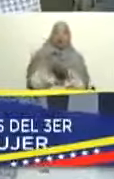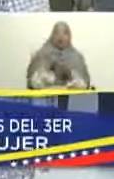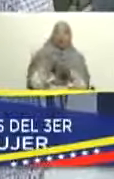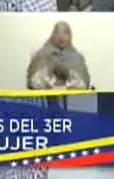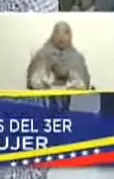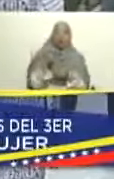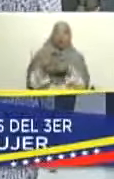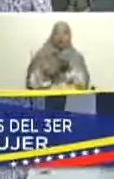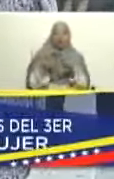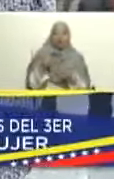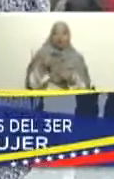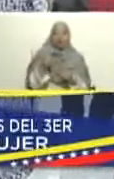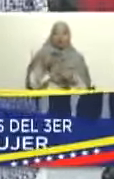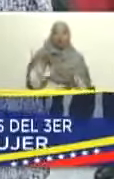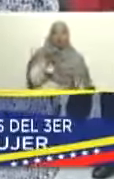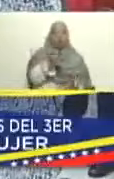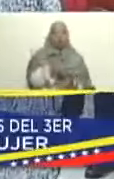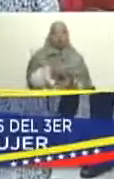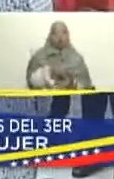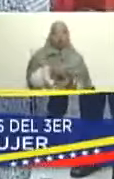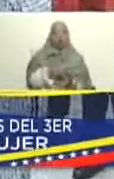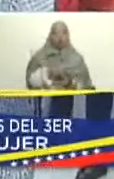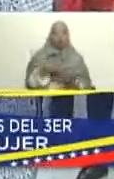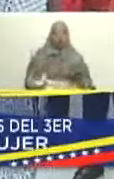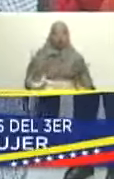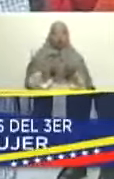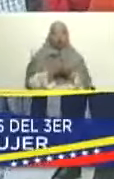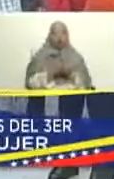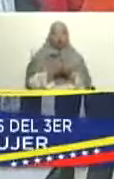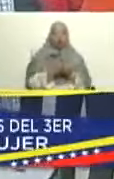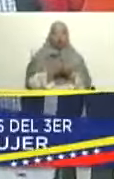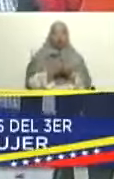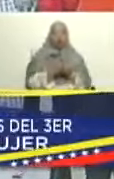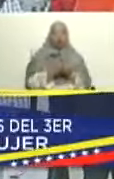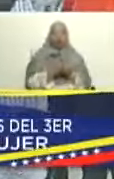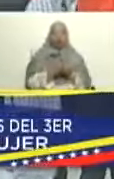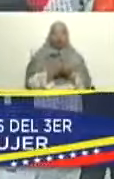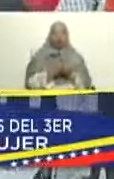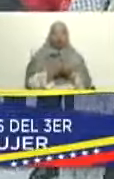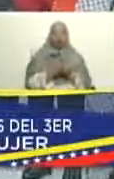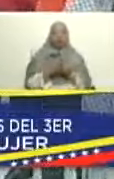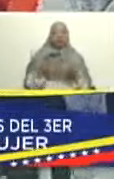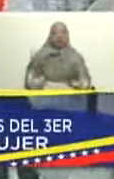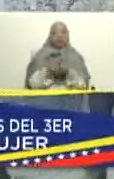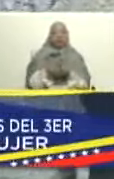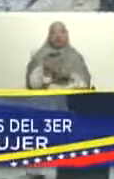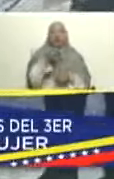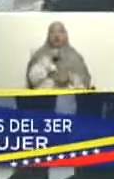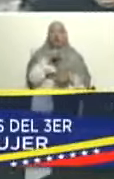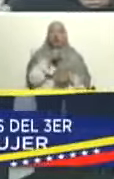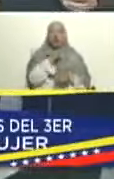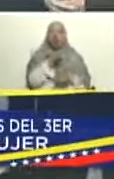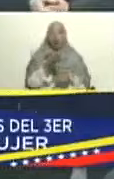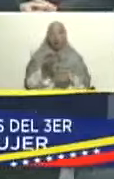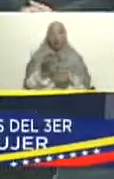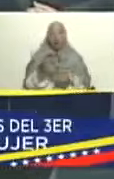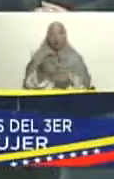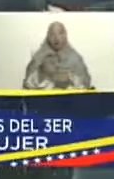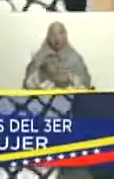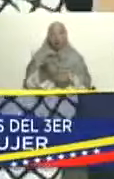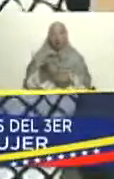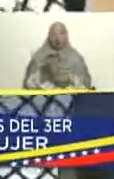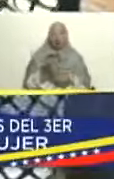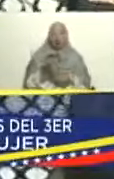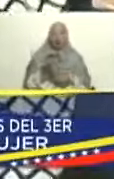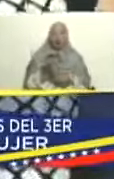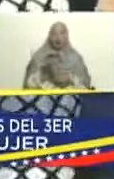Silita. Así es. Te salió estreno, Silita. Sí, ¿ah? Por acá tiene otro también. ¿Te gusta, Silita? Para ver. Está